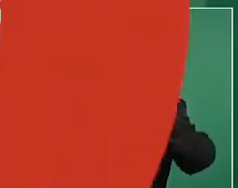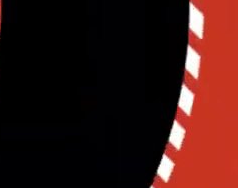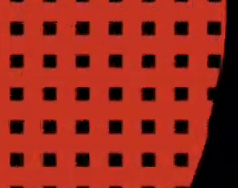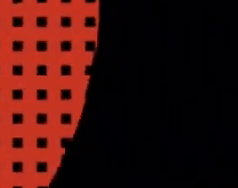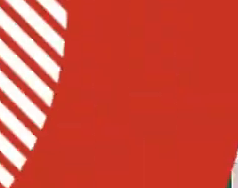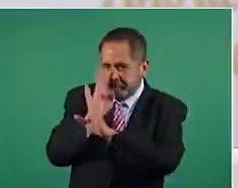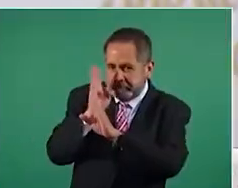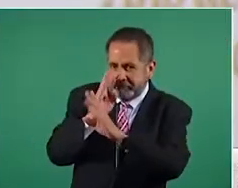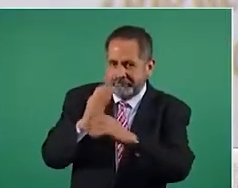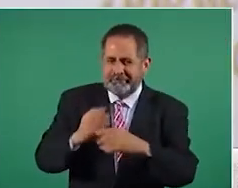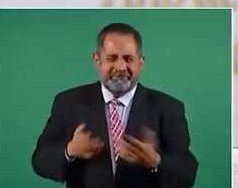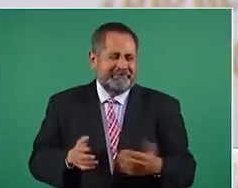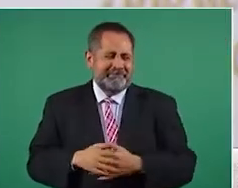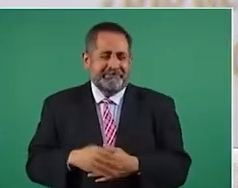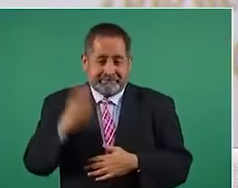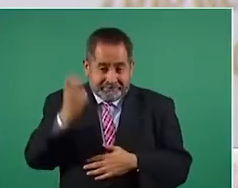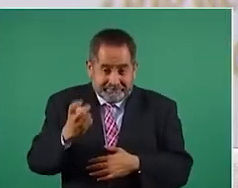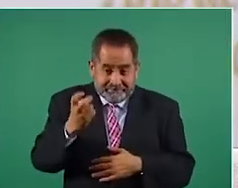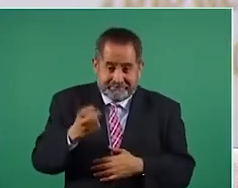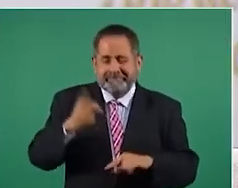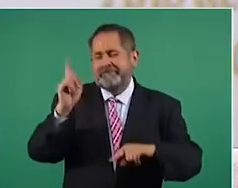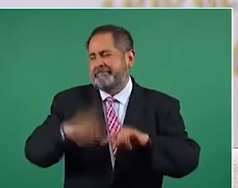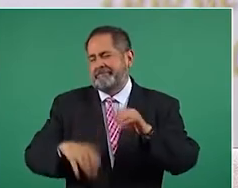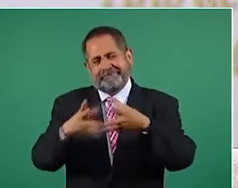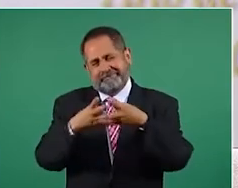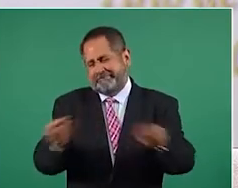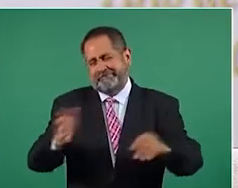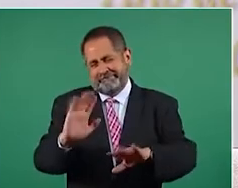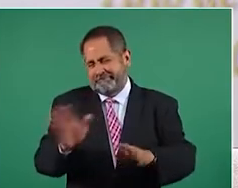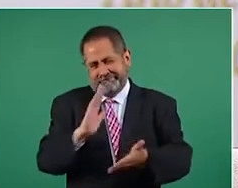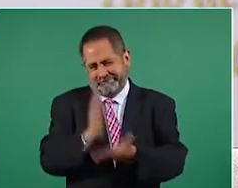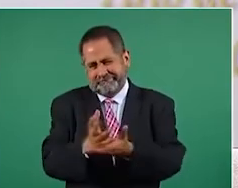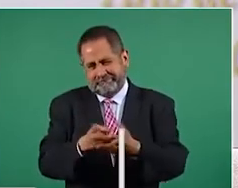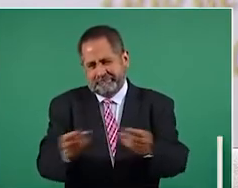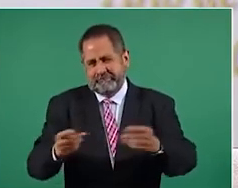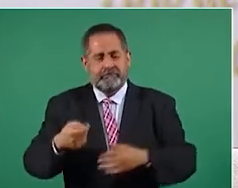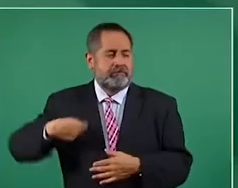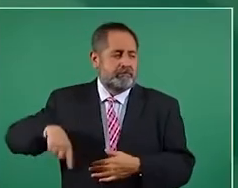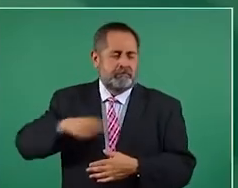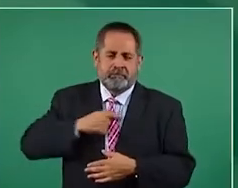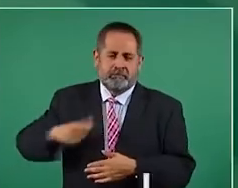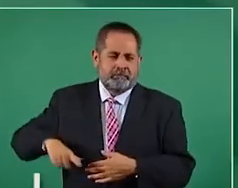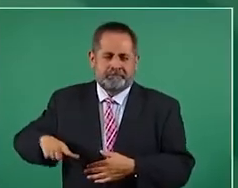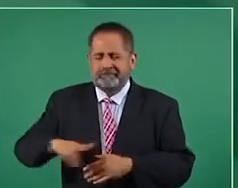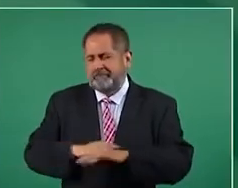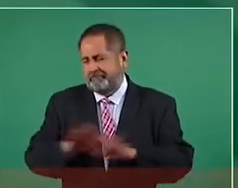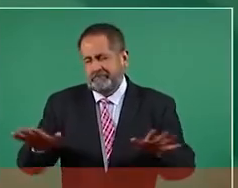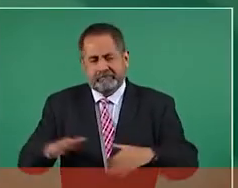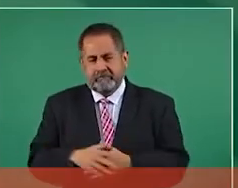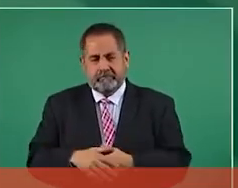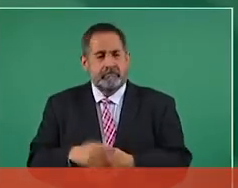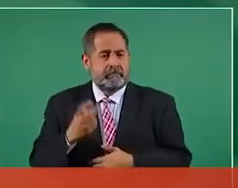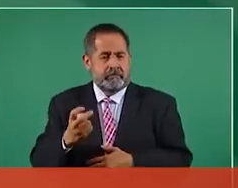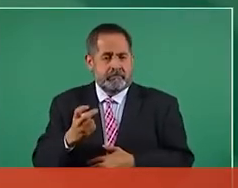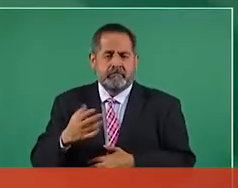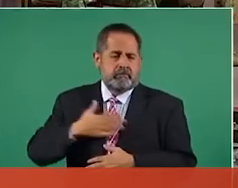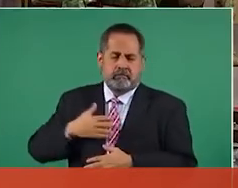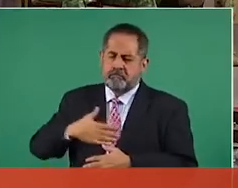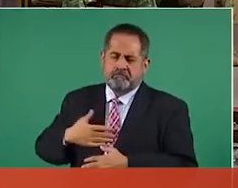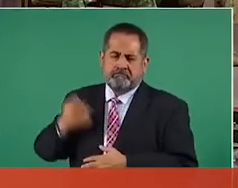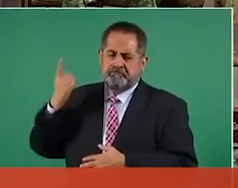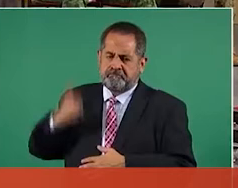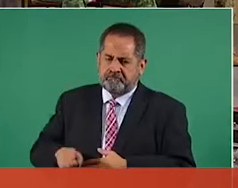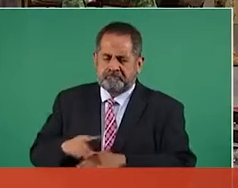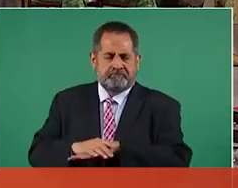territorio nacional. Pues debe desaparecer todo esto. En el caso de nosotros, pues fue de las primeras medidas que